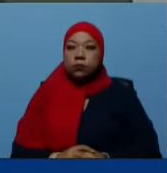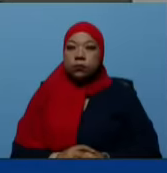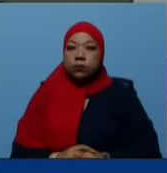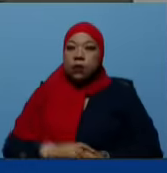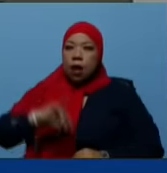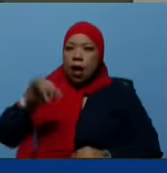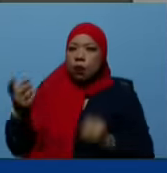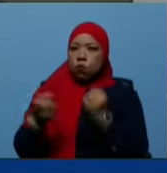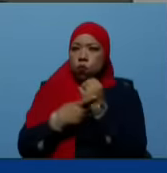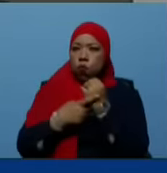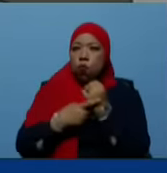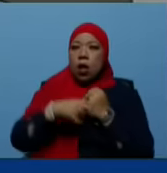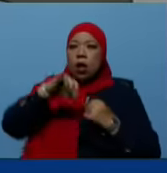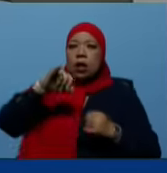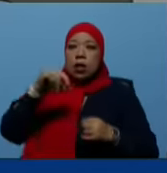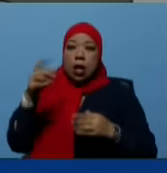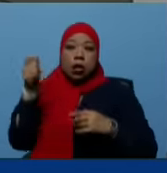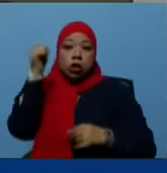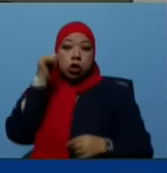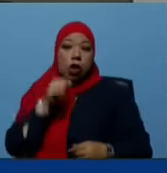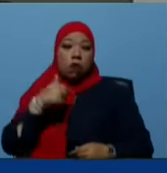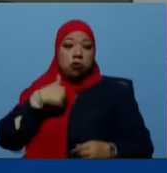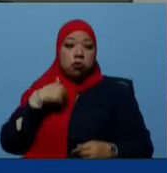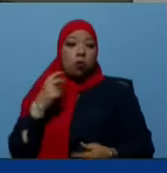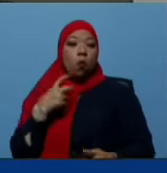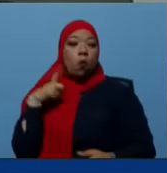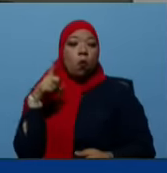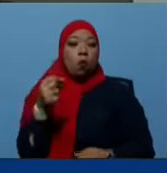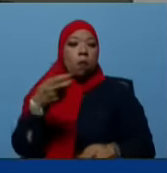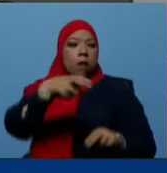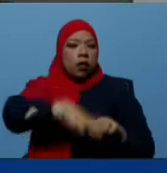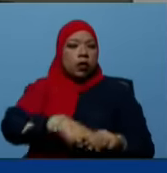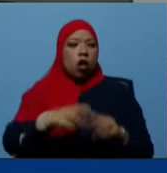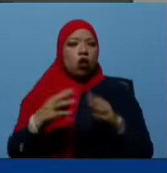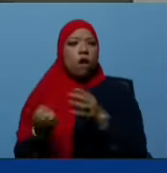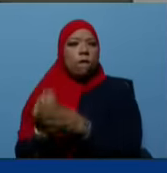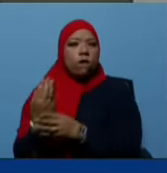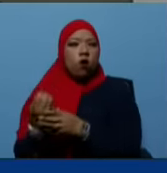Tengo mi oficina para el despacho. Era el asalto